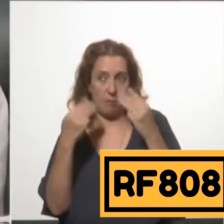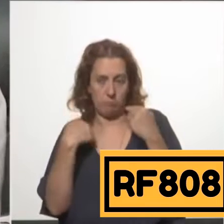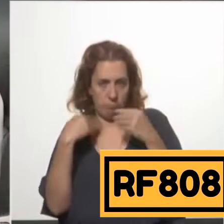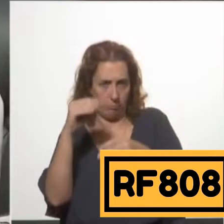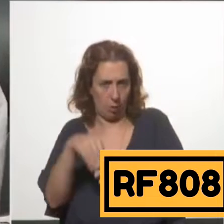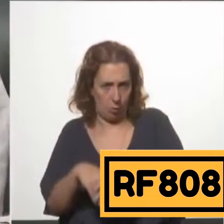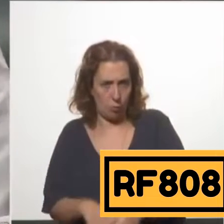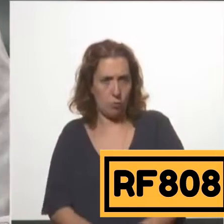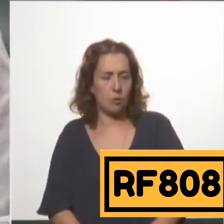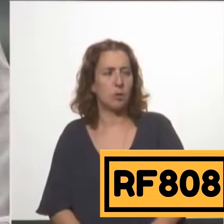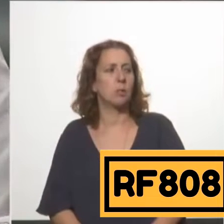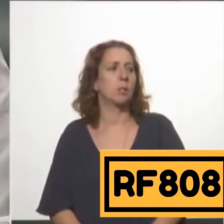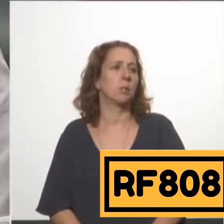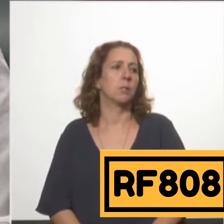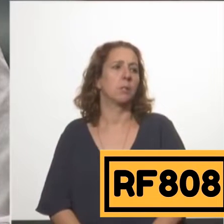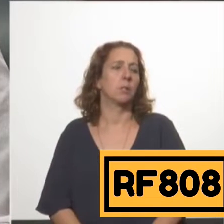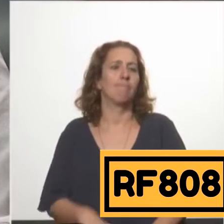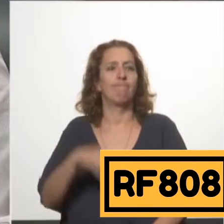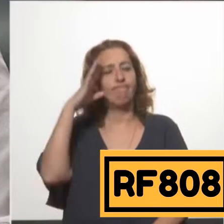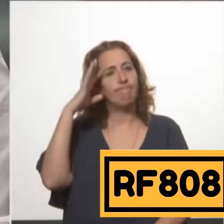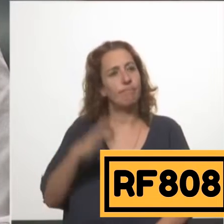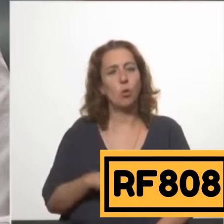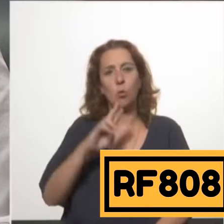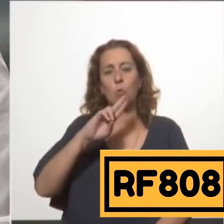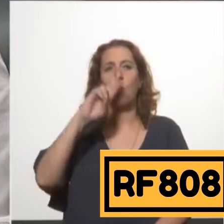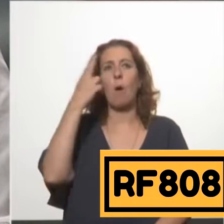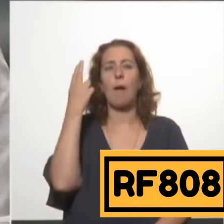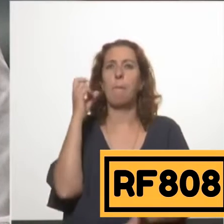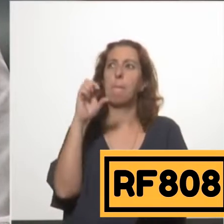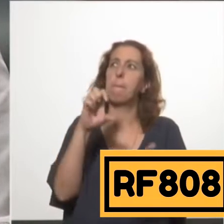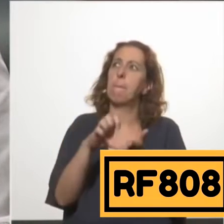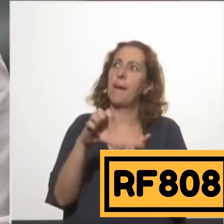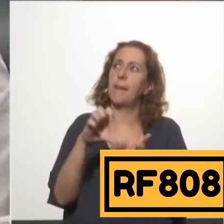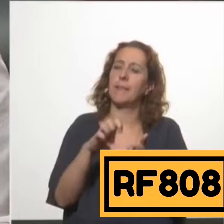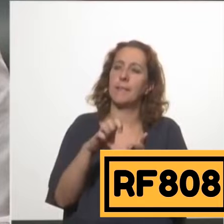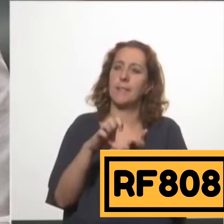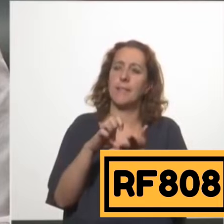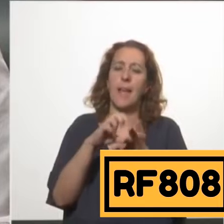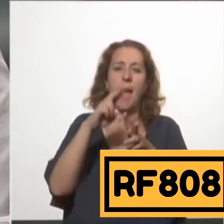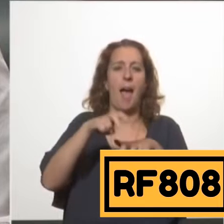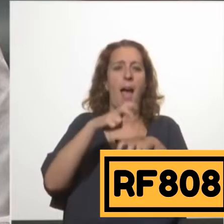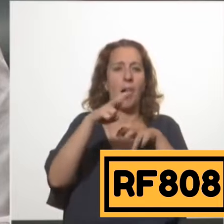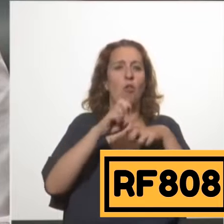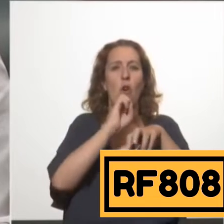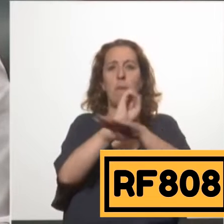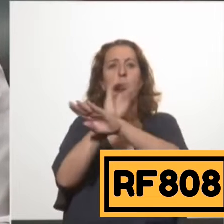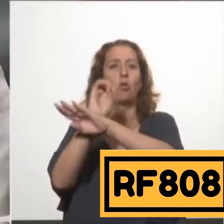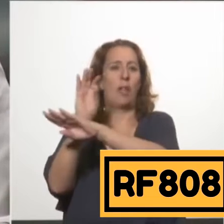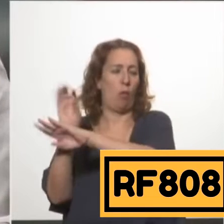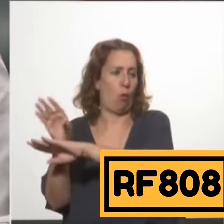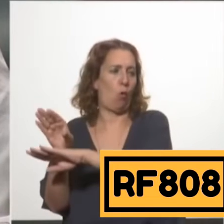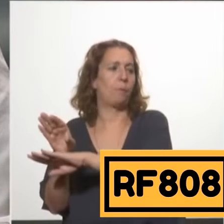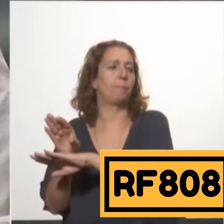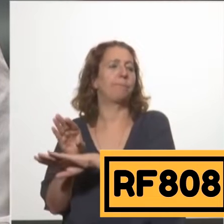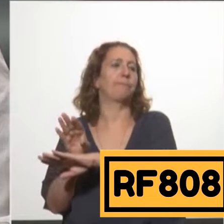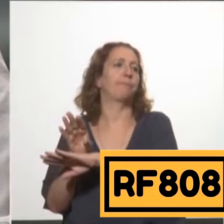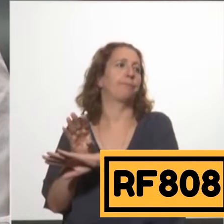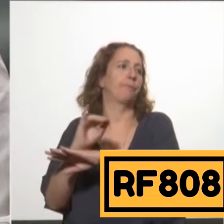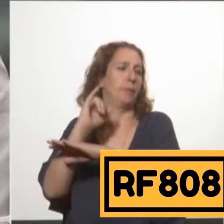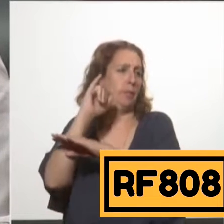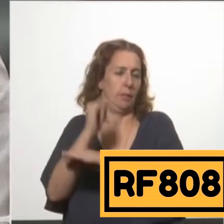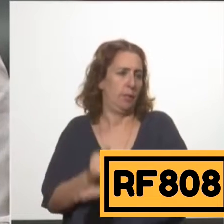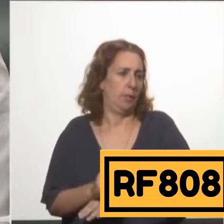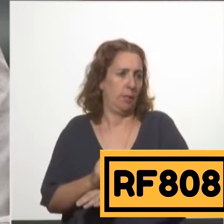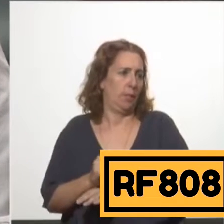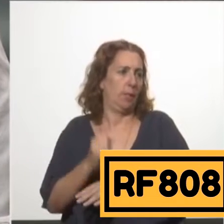incluyo. Yo creo que Uruguay es un país netamente agroexportador, tiene una vocación sin duda